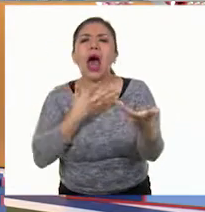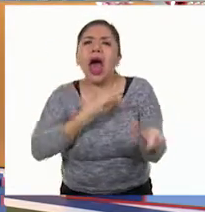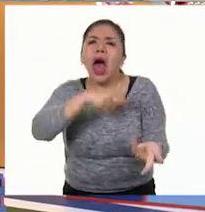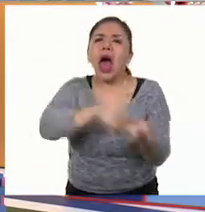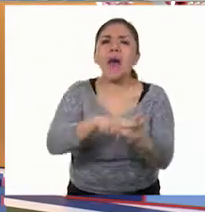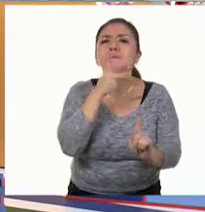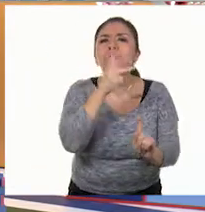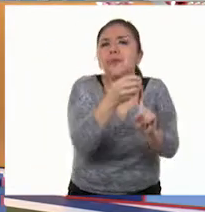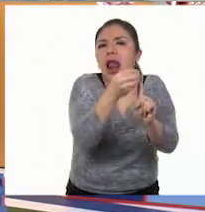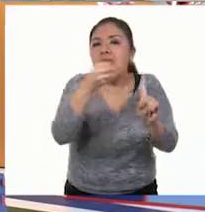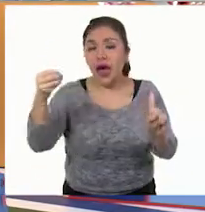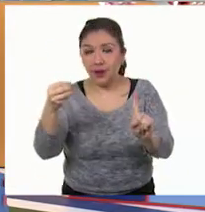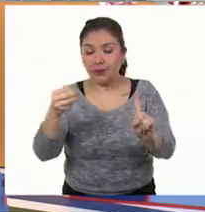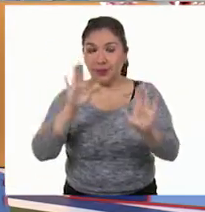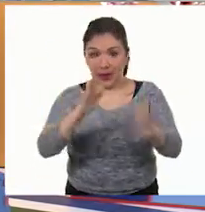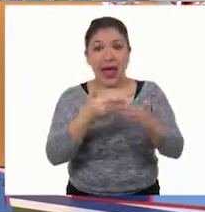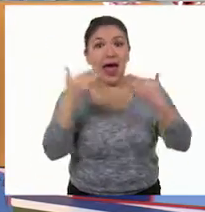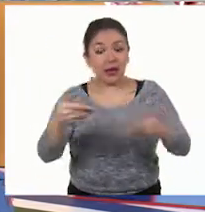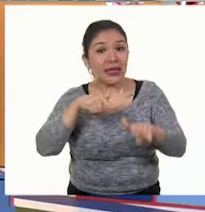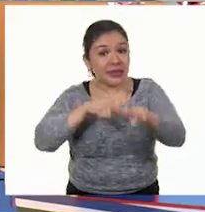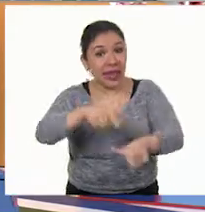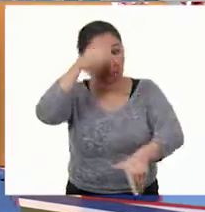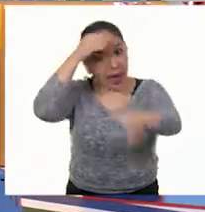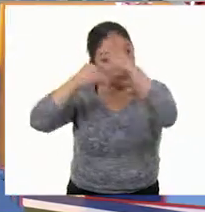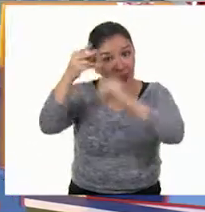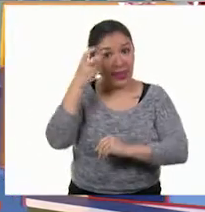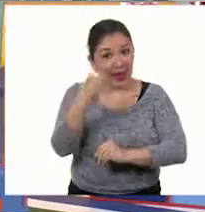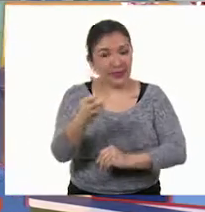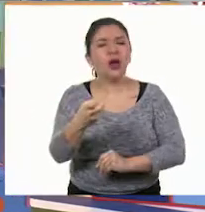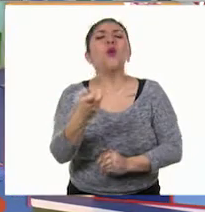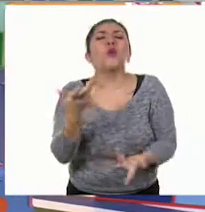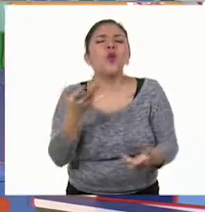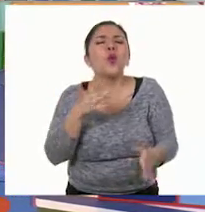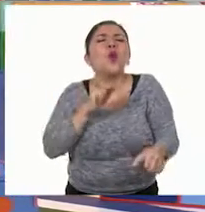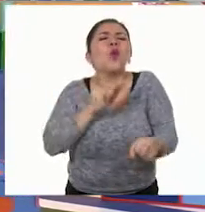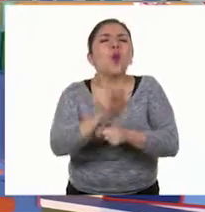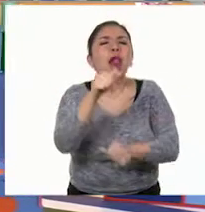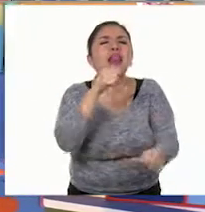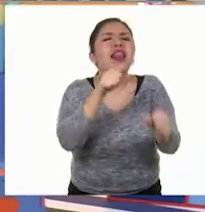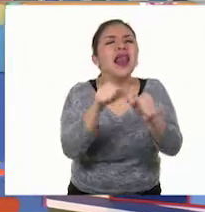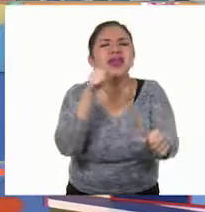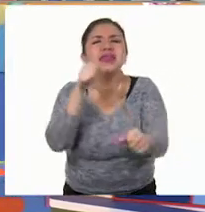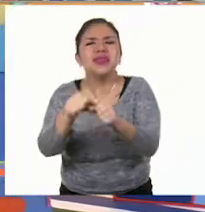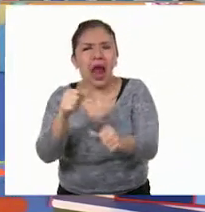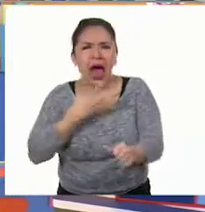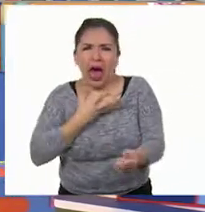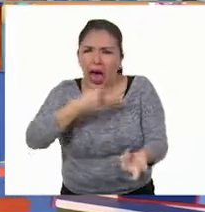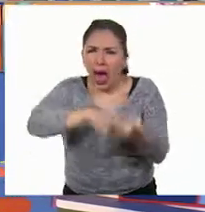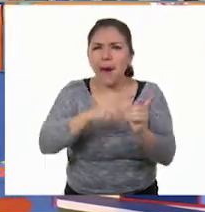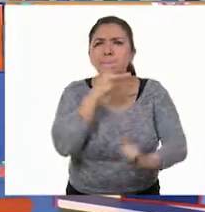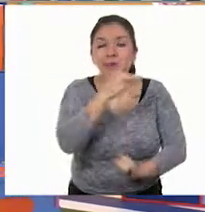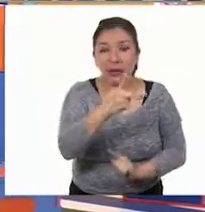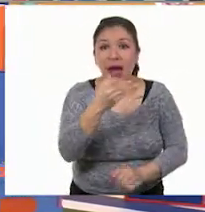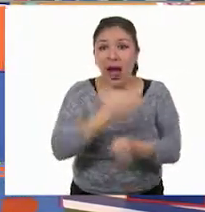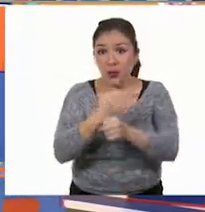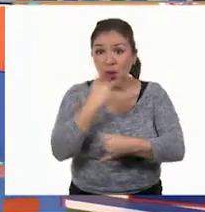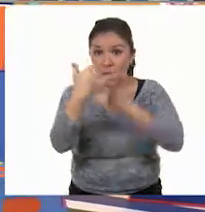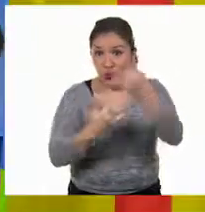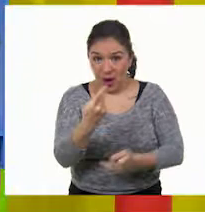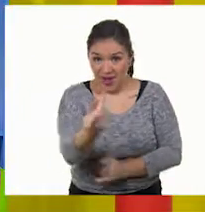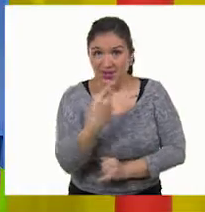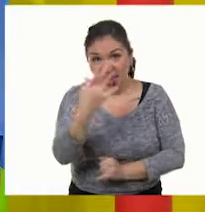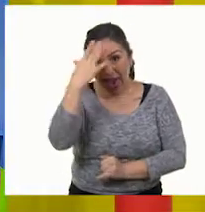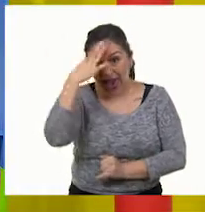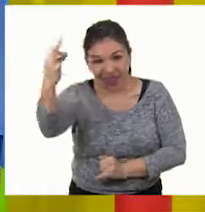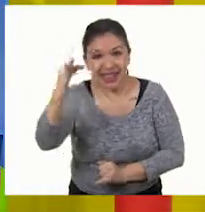nuestras palabras. Y para continuar aprendiendo con esto de qué letras forman las palabras, vamos a jugar una adivinanza, ¿te parece?